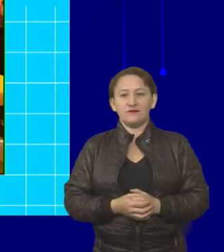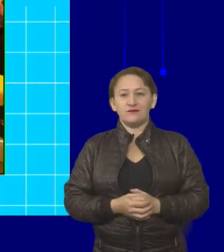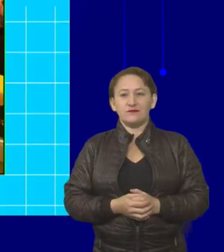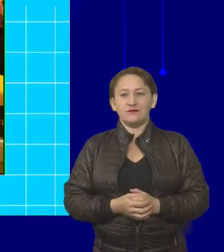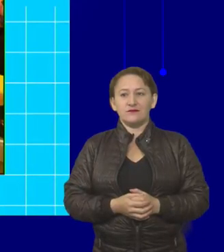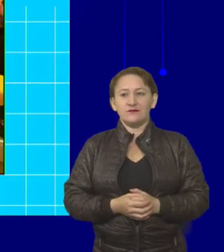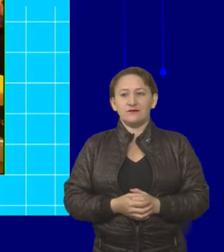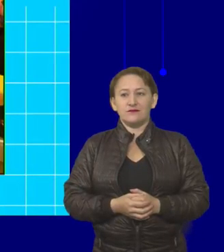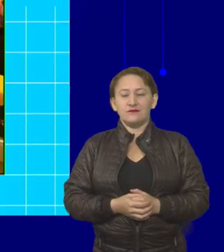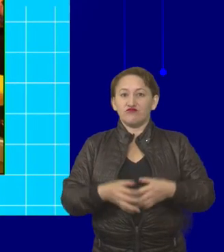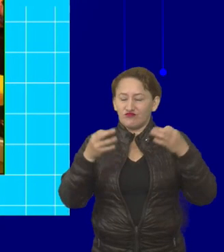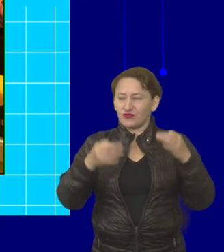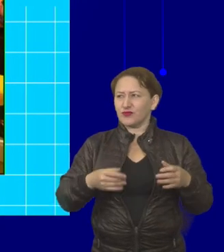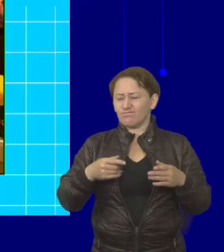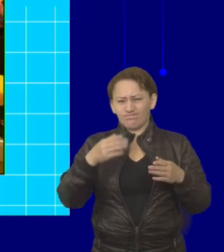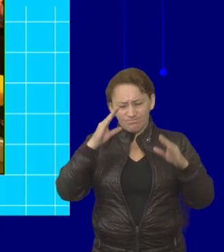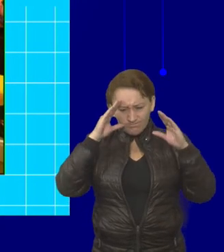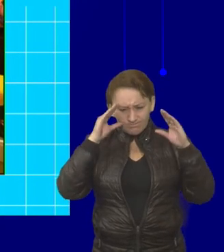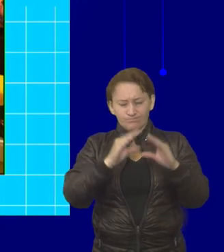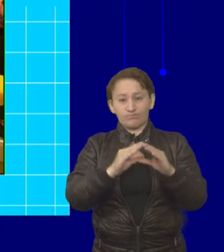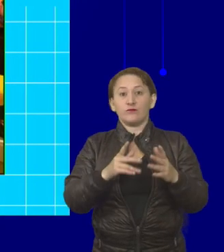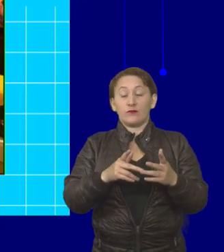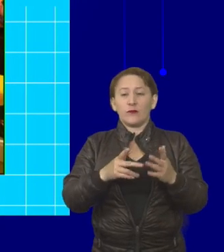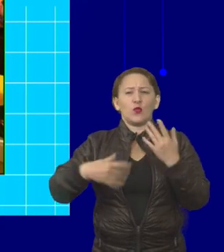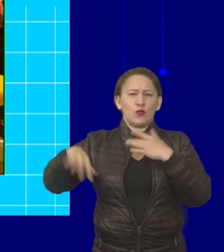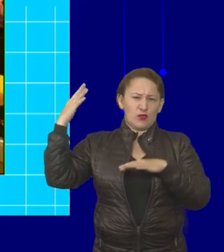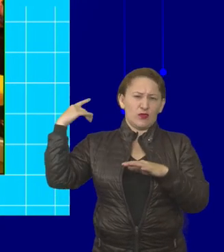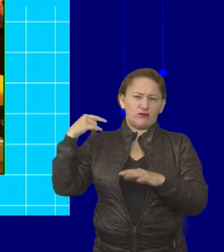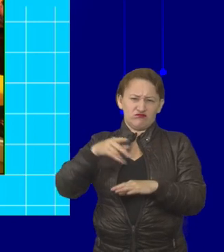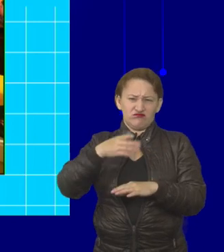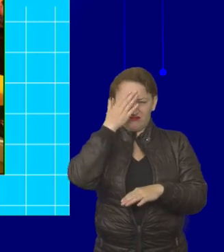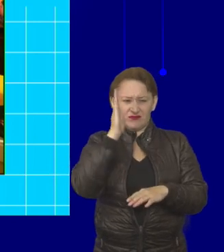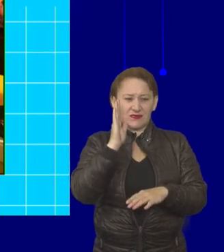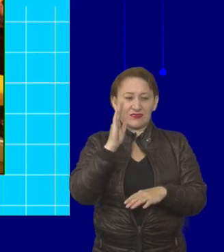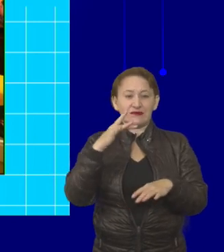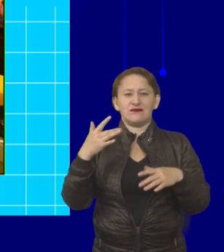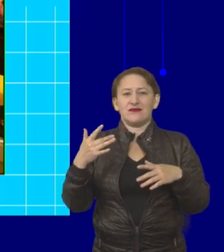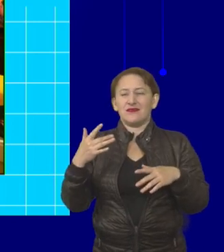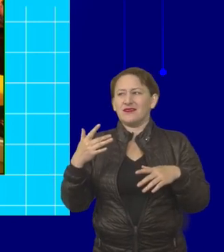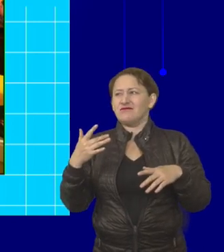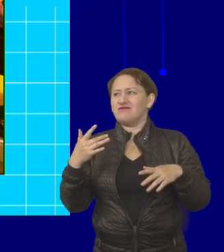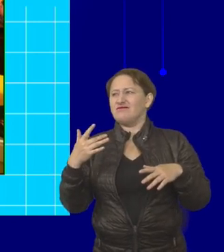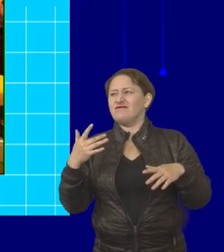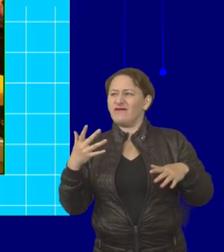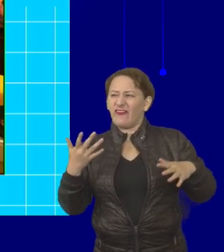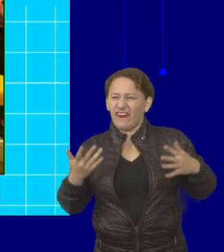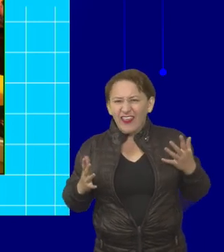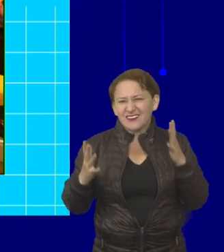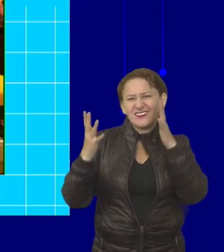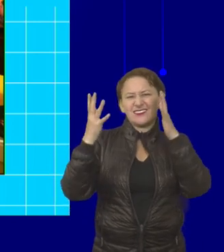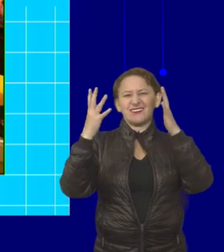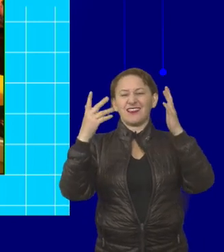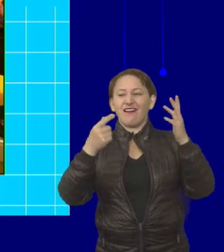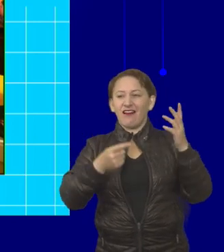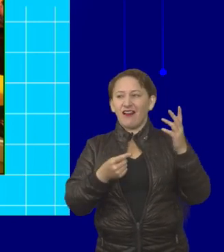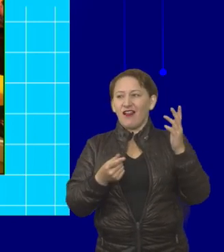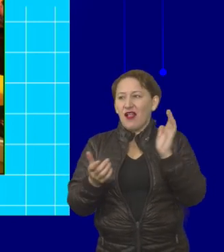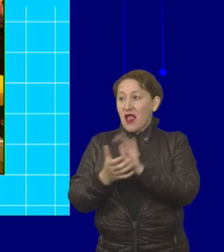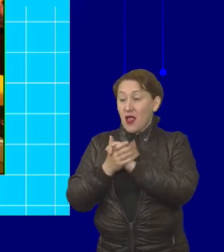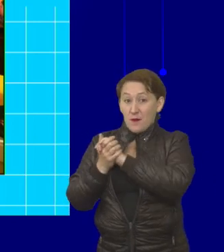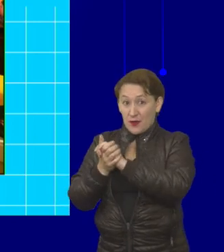Y con la cabeza bien puesta, en esa época, ustedes lo saben, épocas de rumba, épocas de donde uno